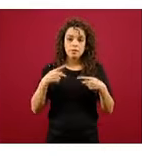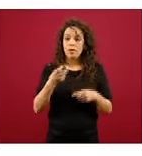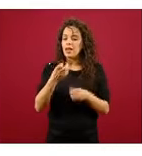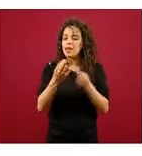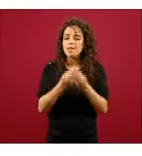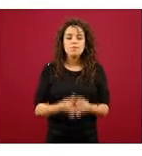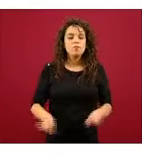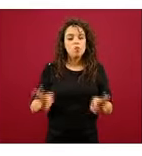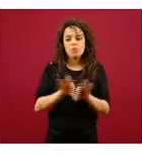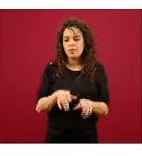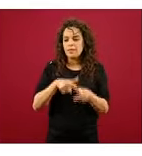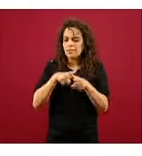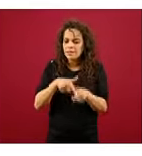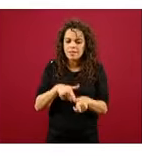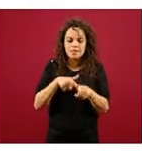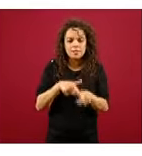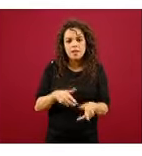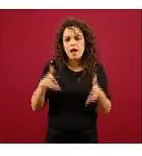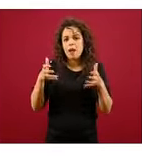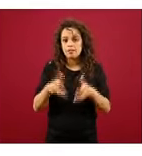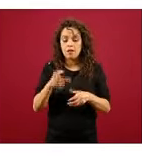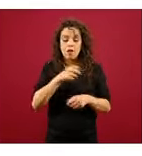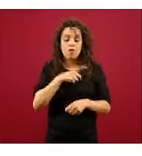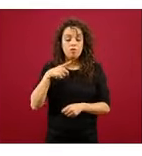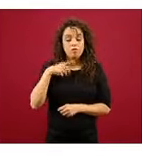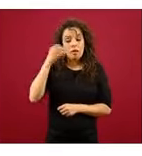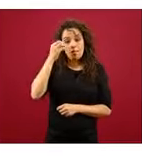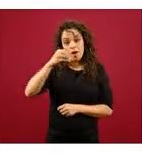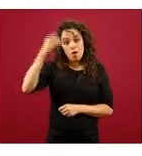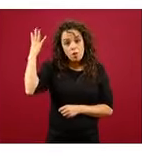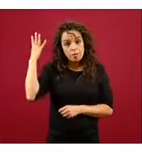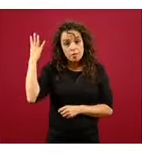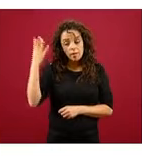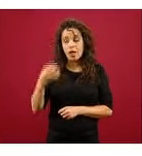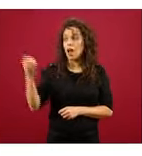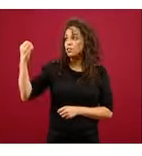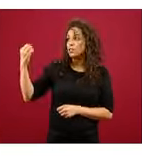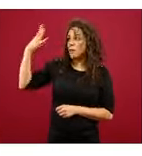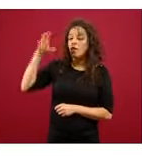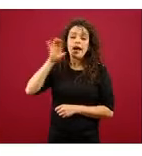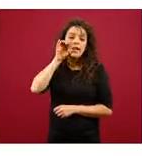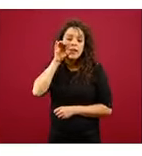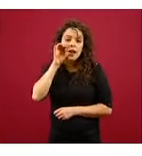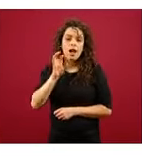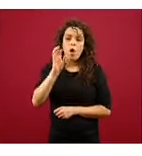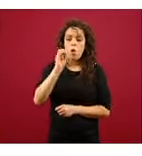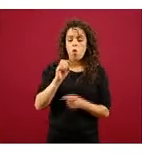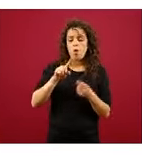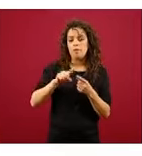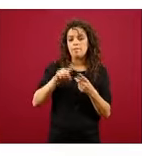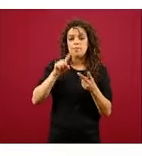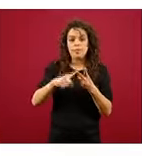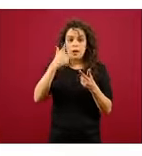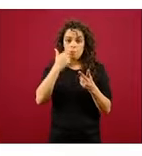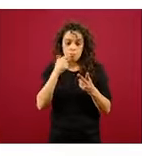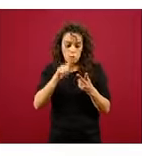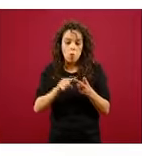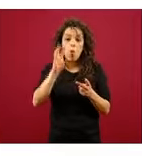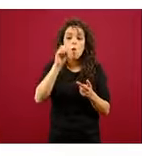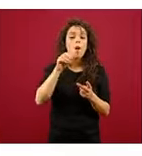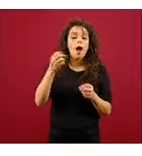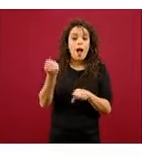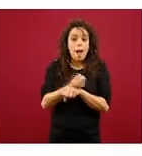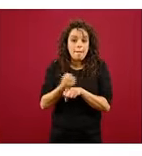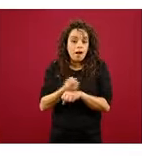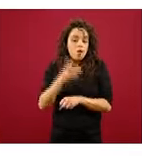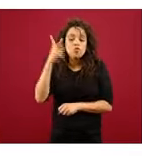importante continuar a hacerlo, no olvidarlo independientemente de si el semáforo es naranja, si el semáforo es rojo, si el semáforo es amarillo. Estas